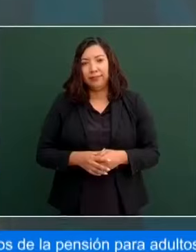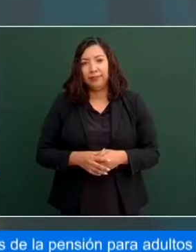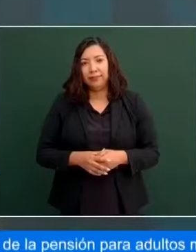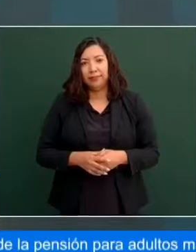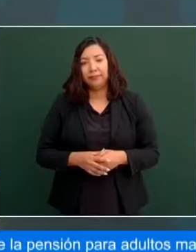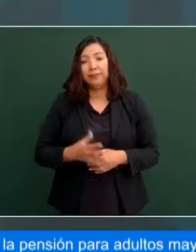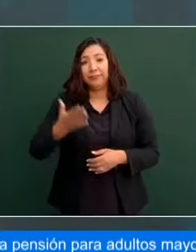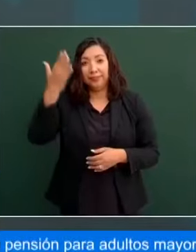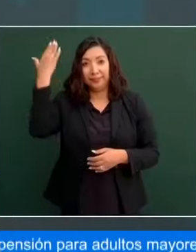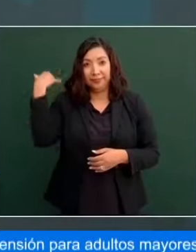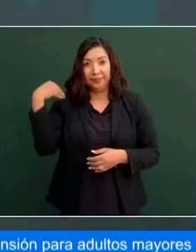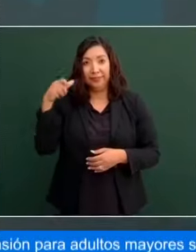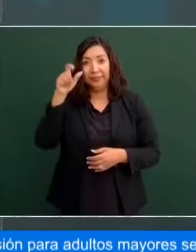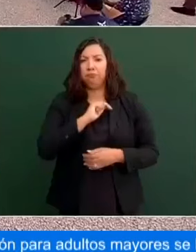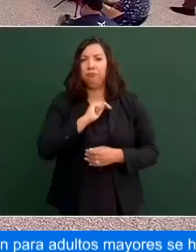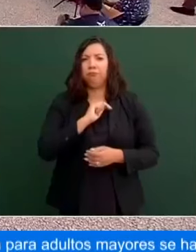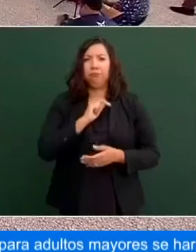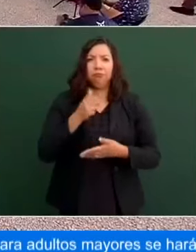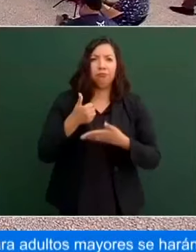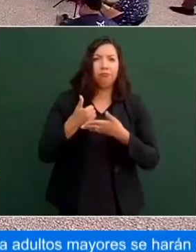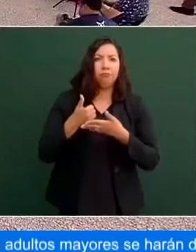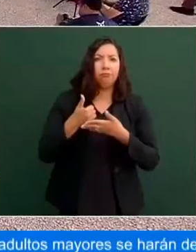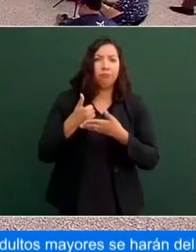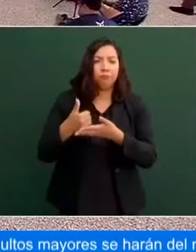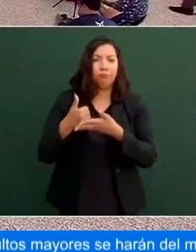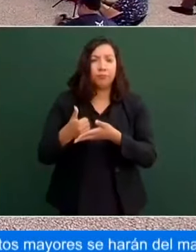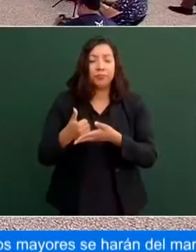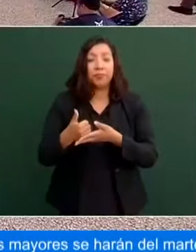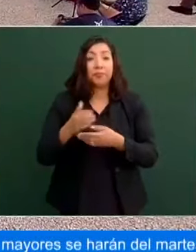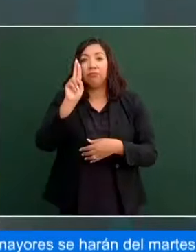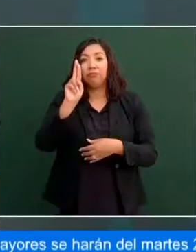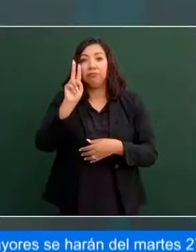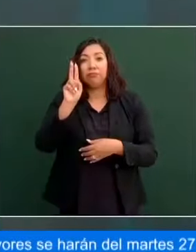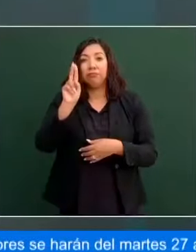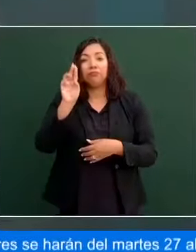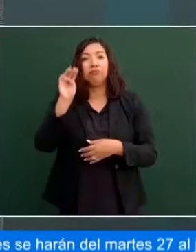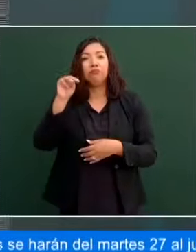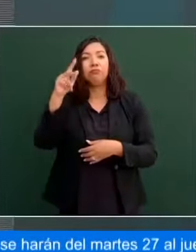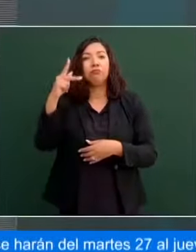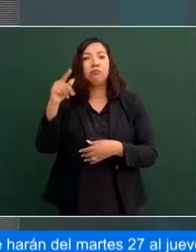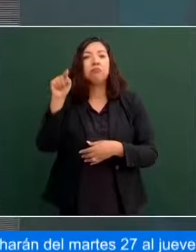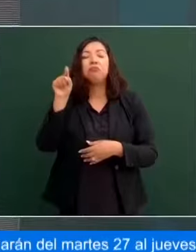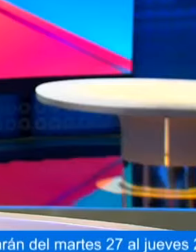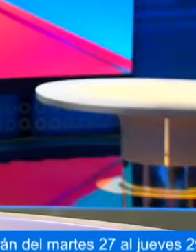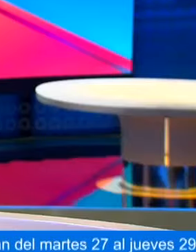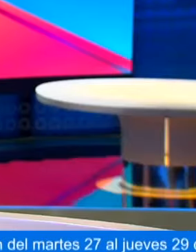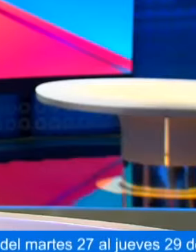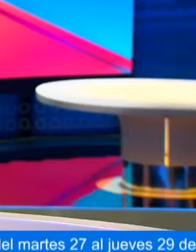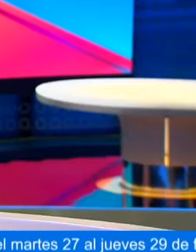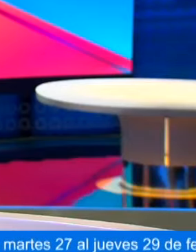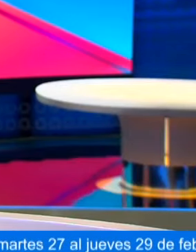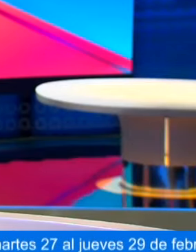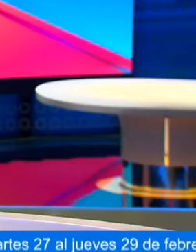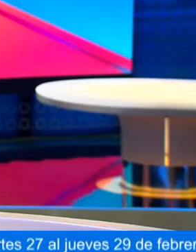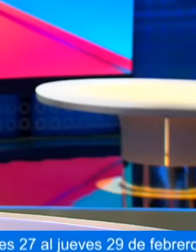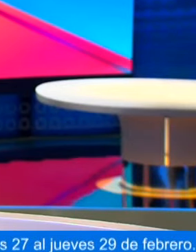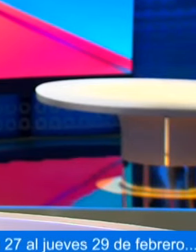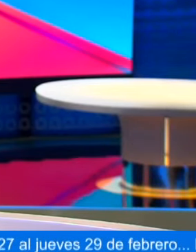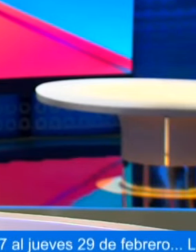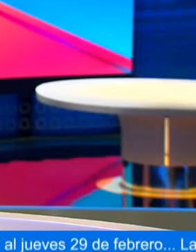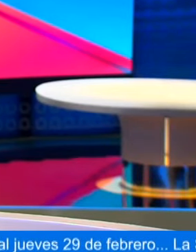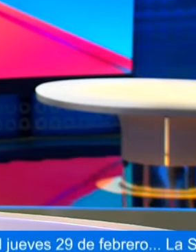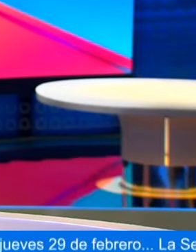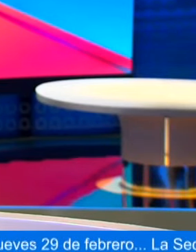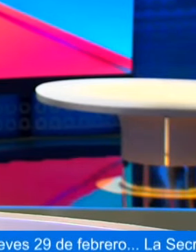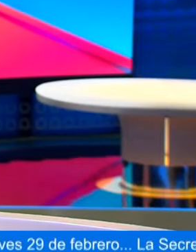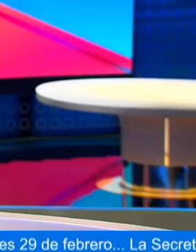el Tratado de Libre Comercio, porque el presidente Trump no quería. López Obrador también señaló que